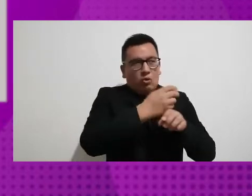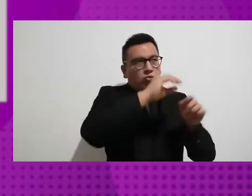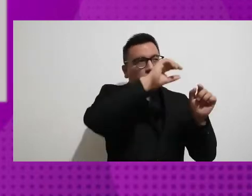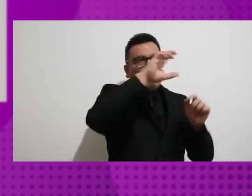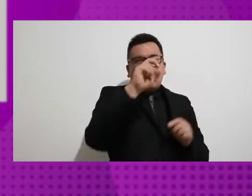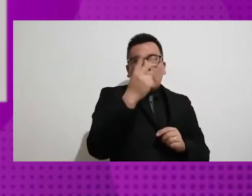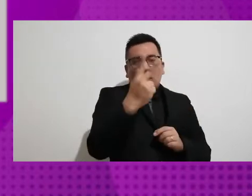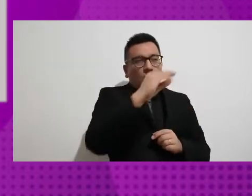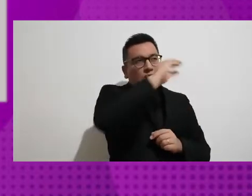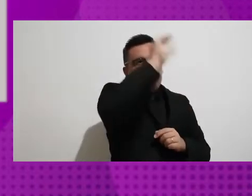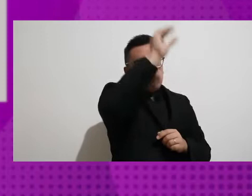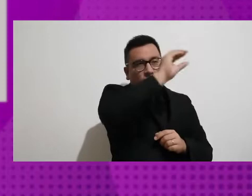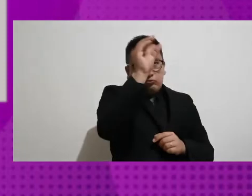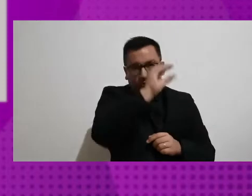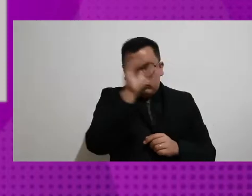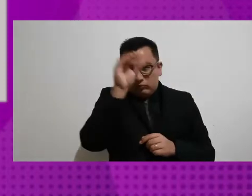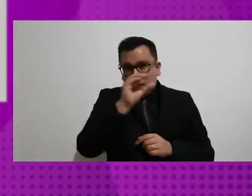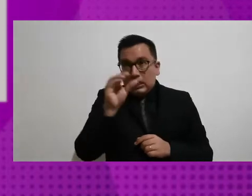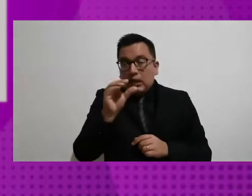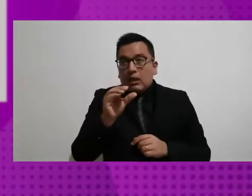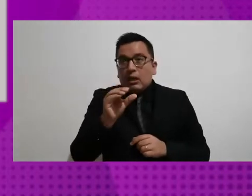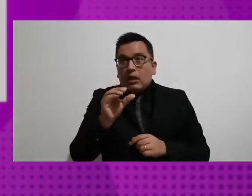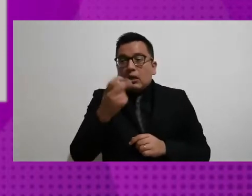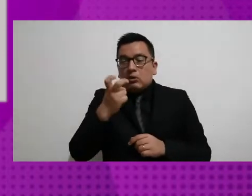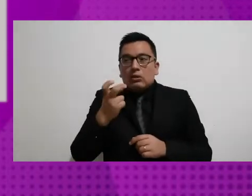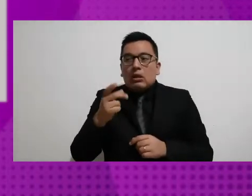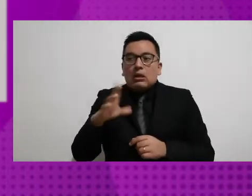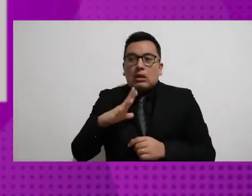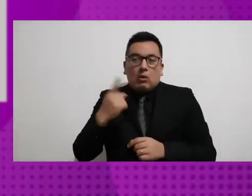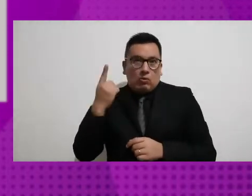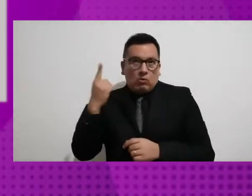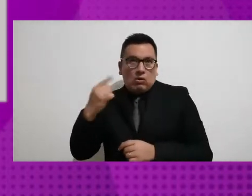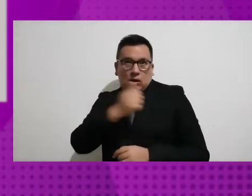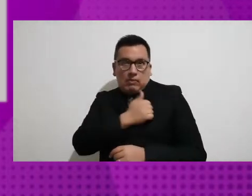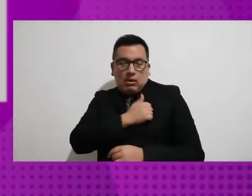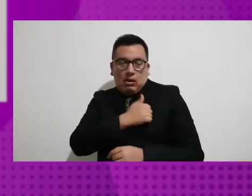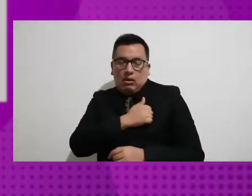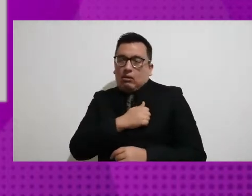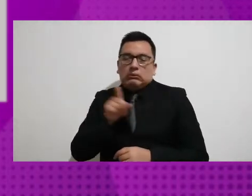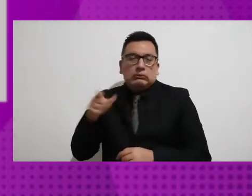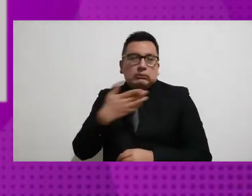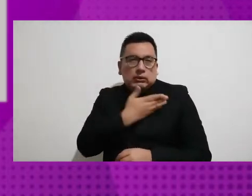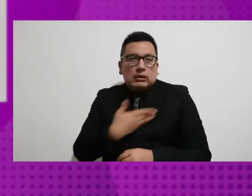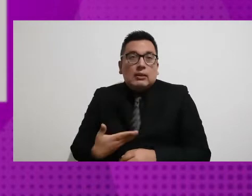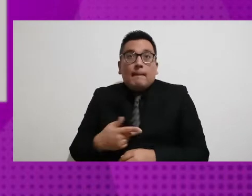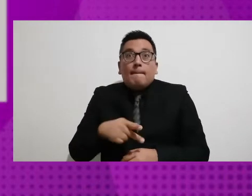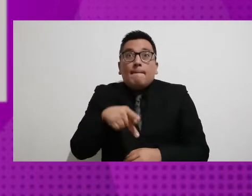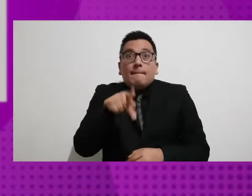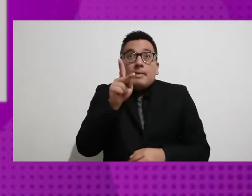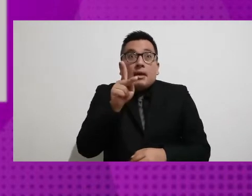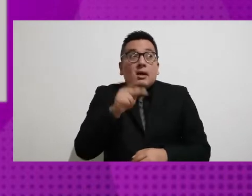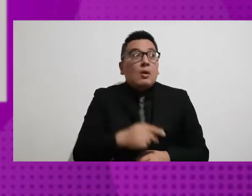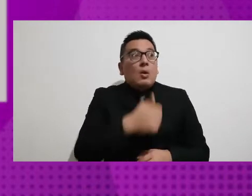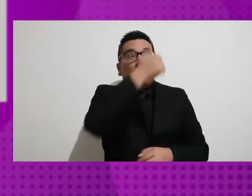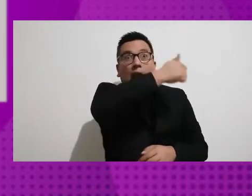tiene la posibilidad de gobernarse democráticamente, pero además de darse